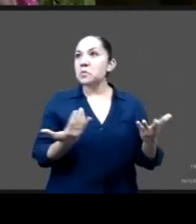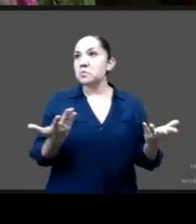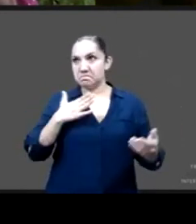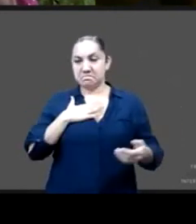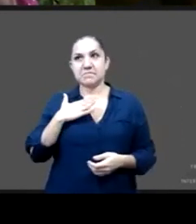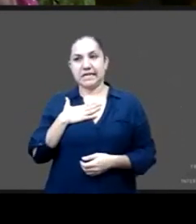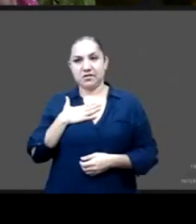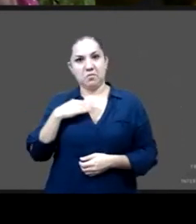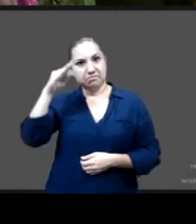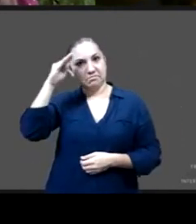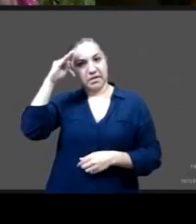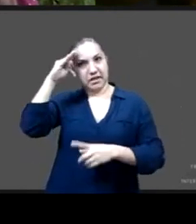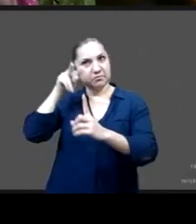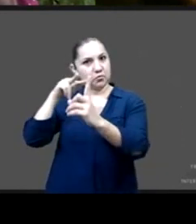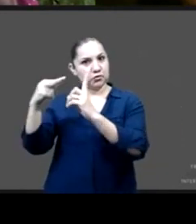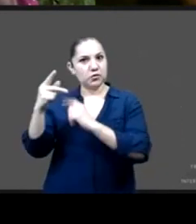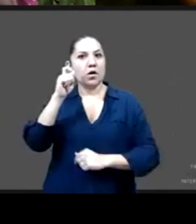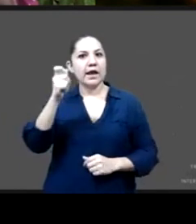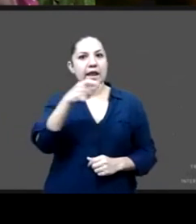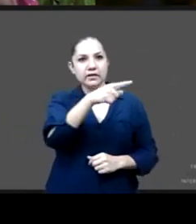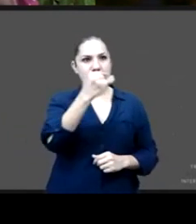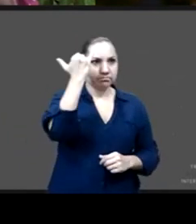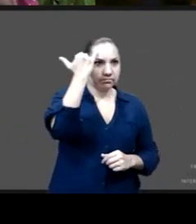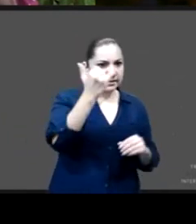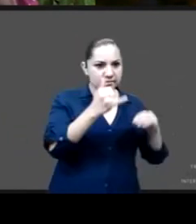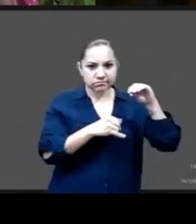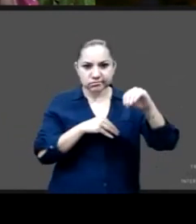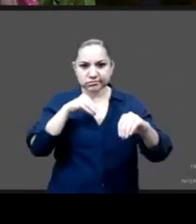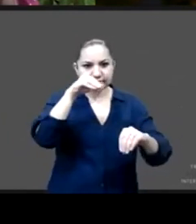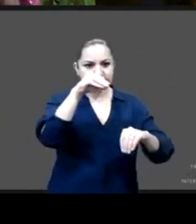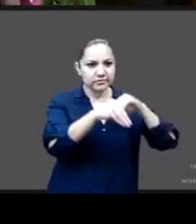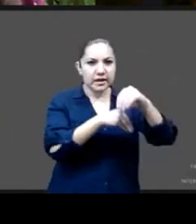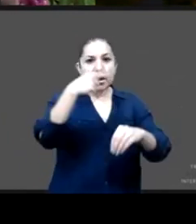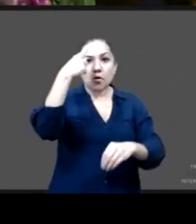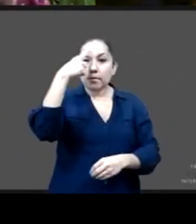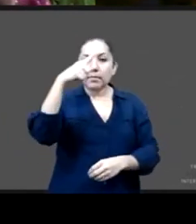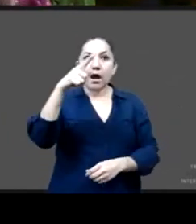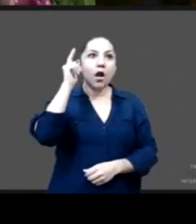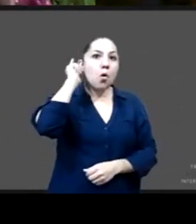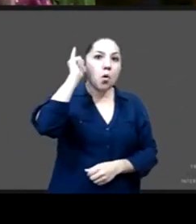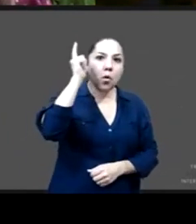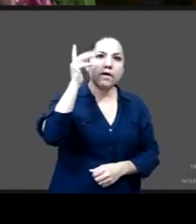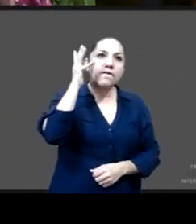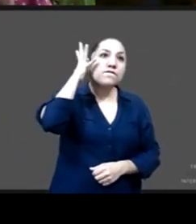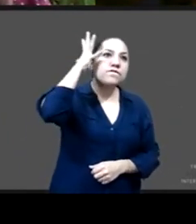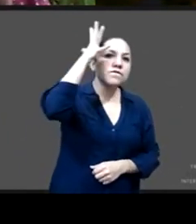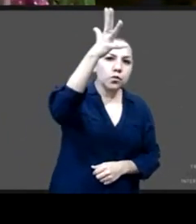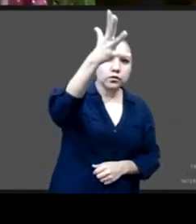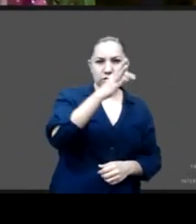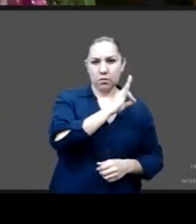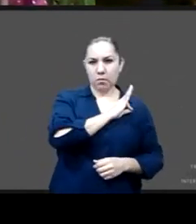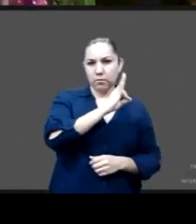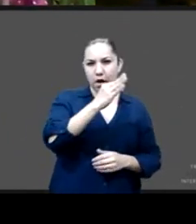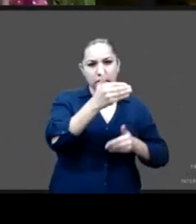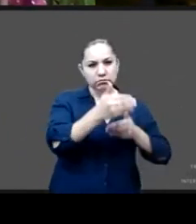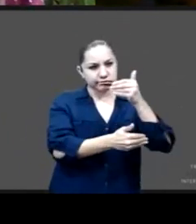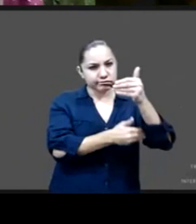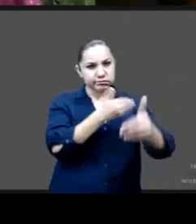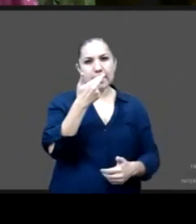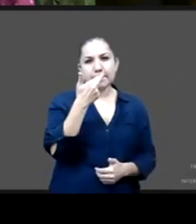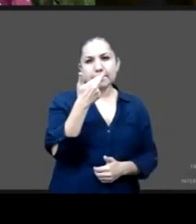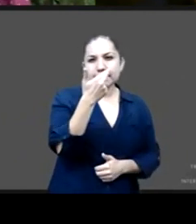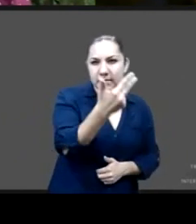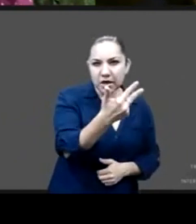pienso que para despedir este conversatorio pienso que vivimos una época en la cual la construcción de